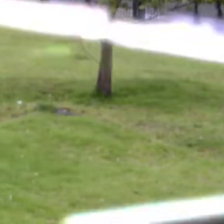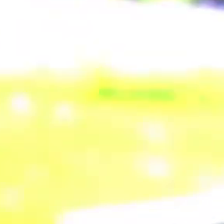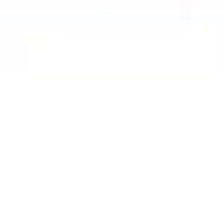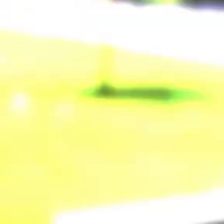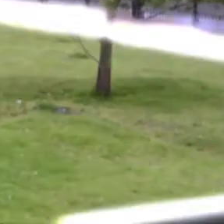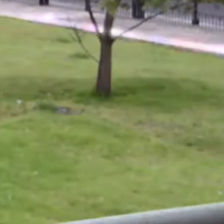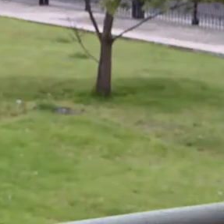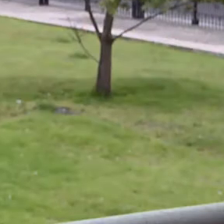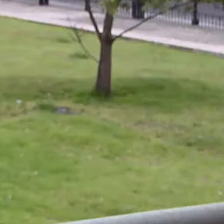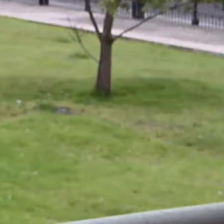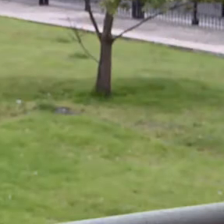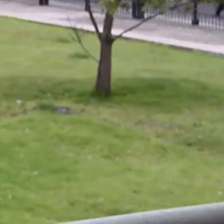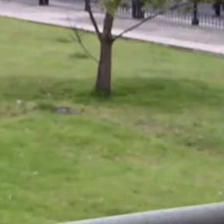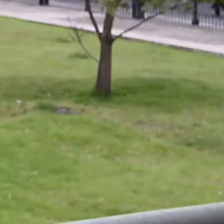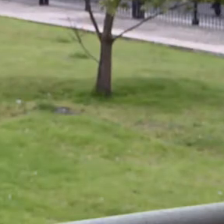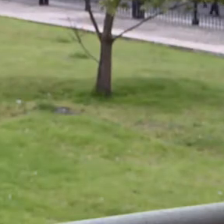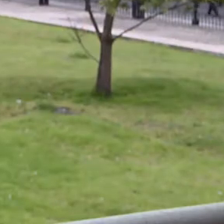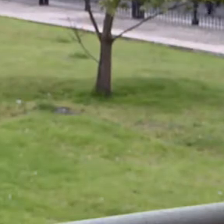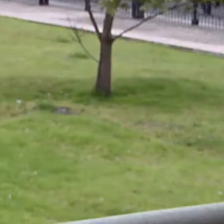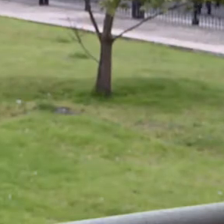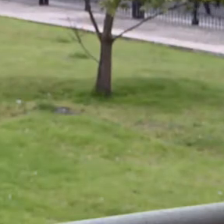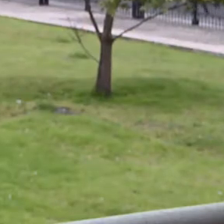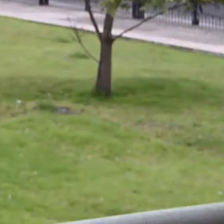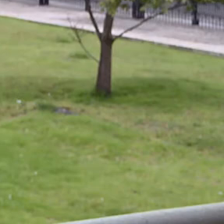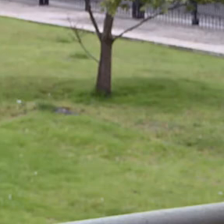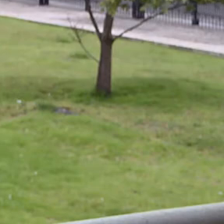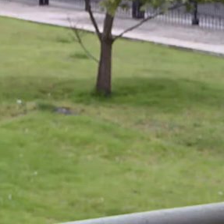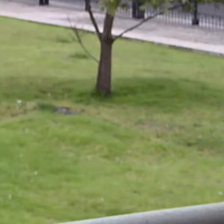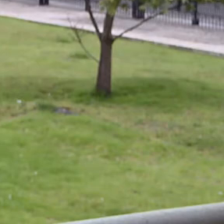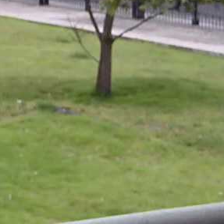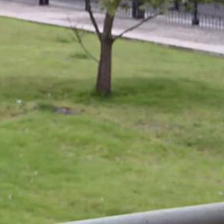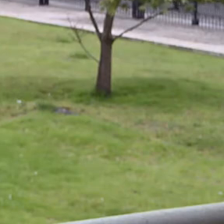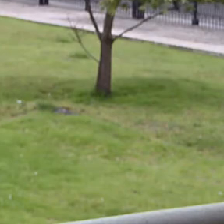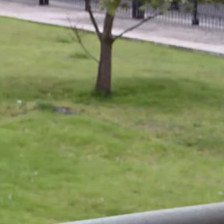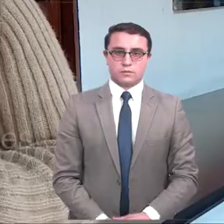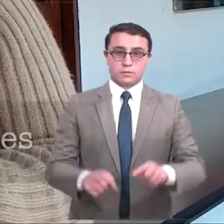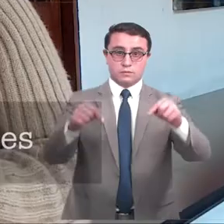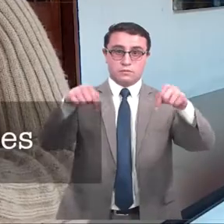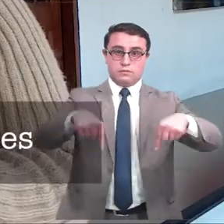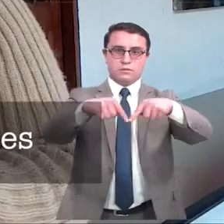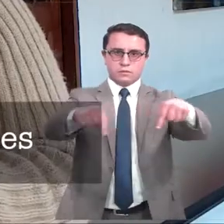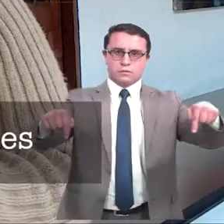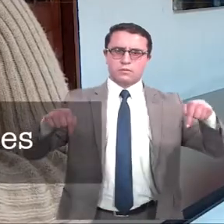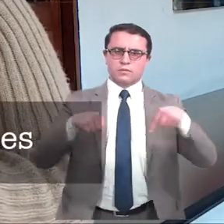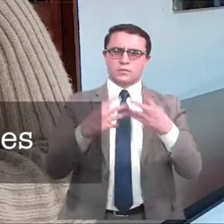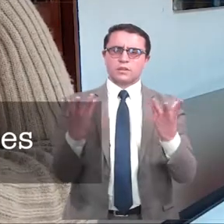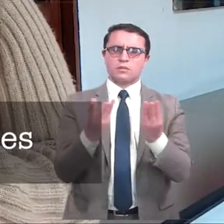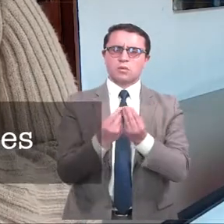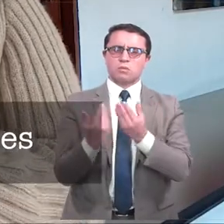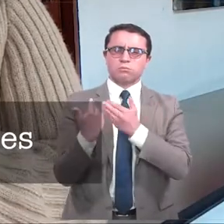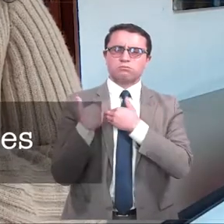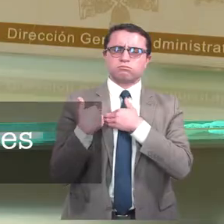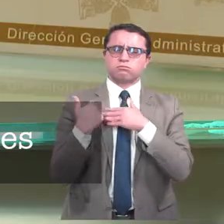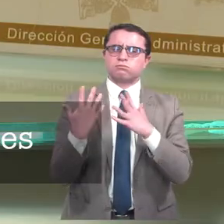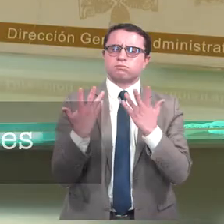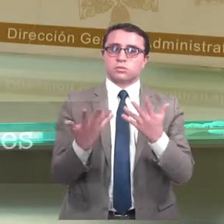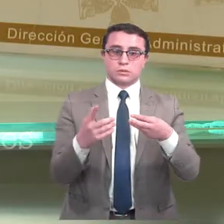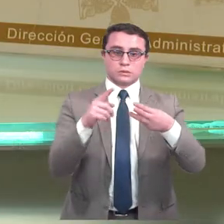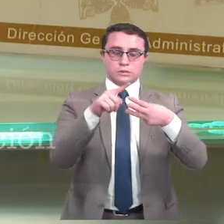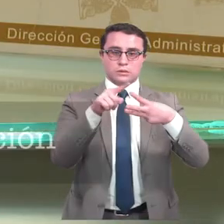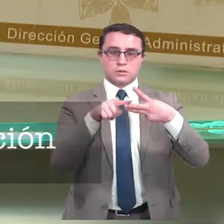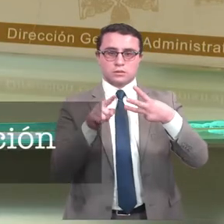corporación. Aquí te explicaremos cuál es la función de la División de Planeación y Sistemas. Se encarga de 3 áreas